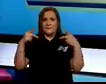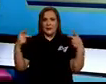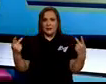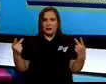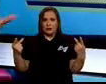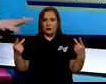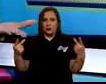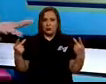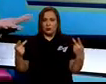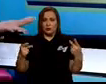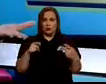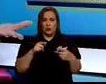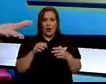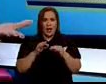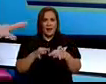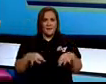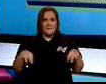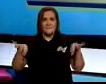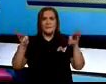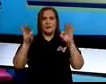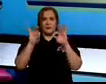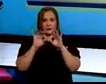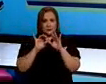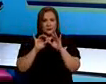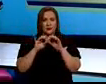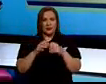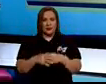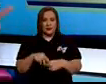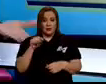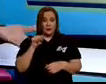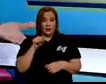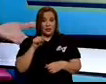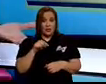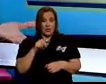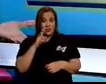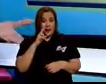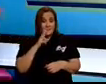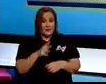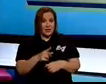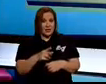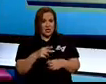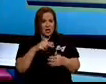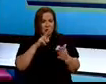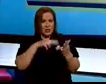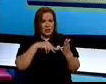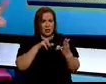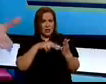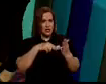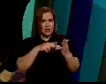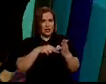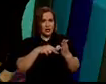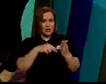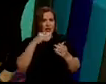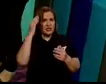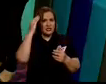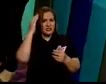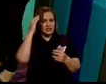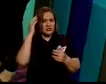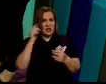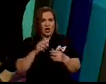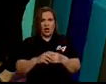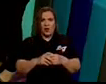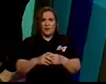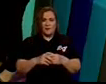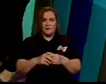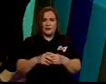jugó lo que era el periódico, porque era allí donde todo el pueblo panameño se enteraba de las